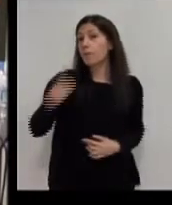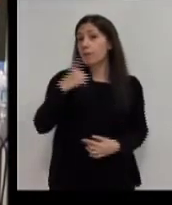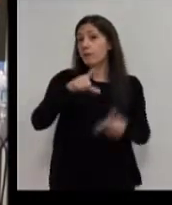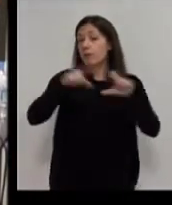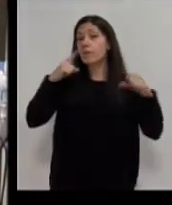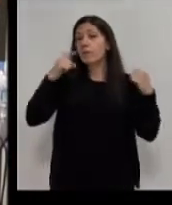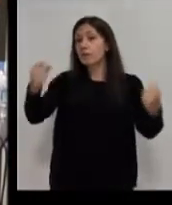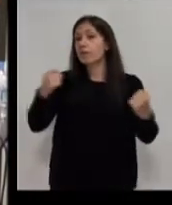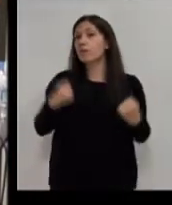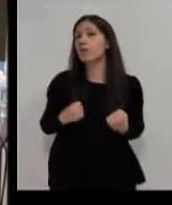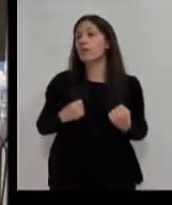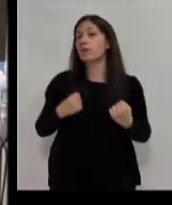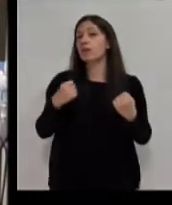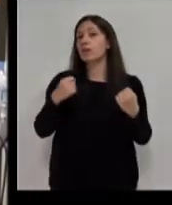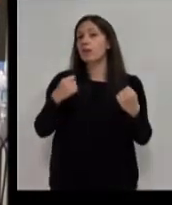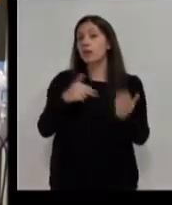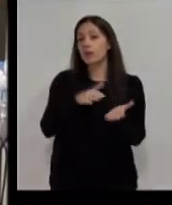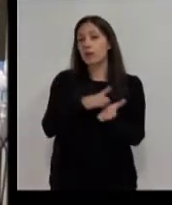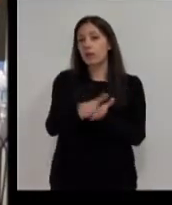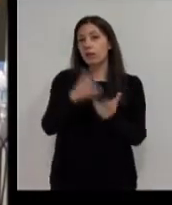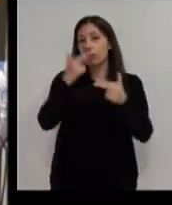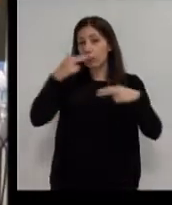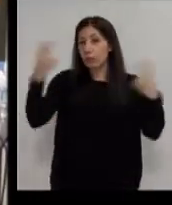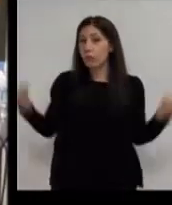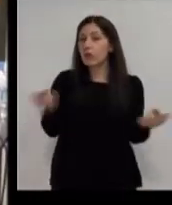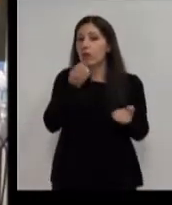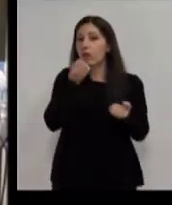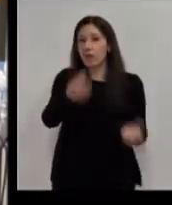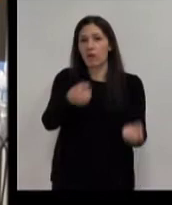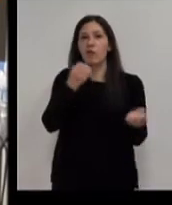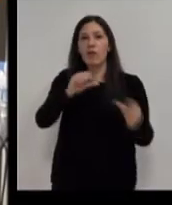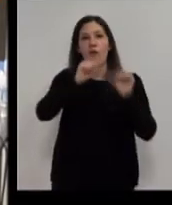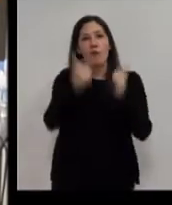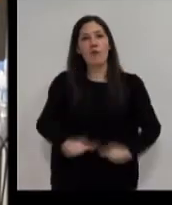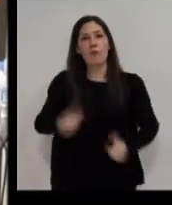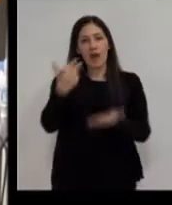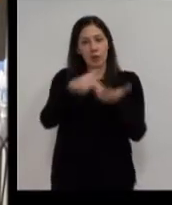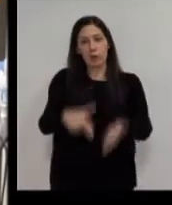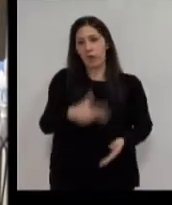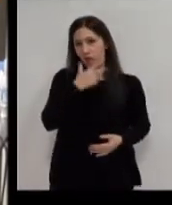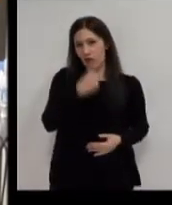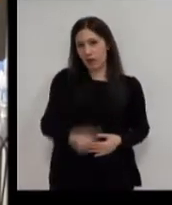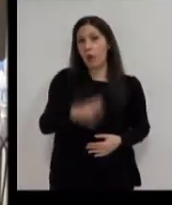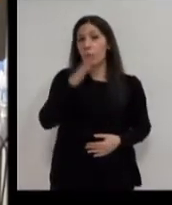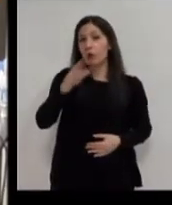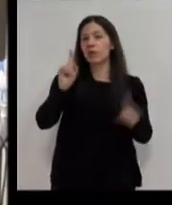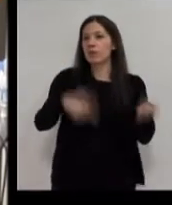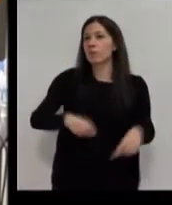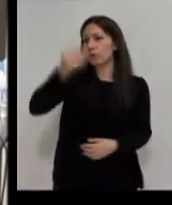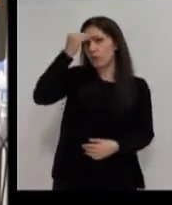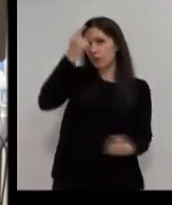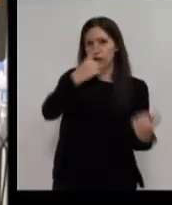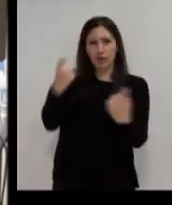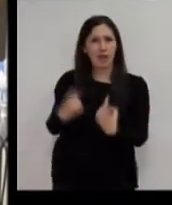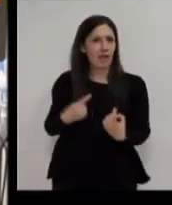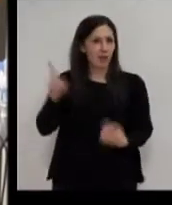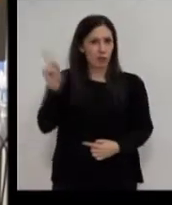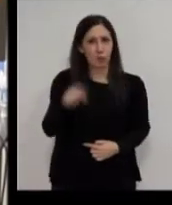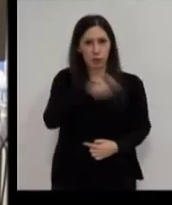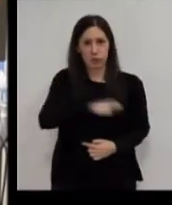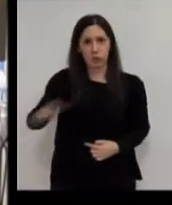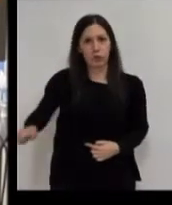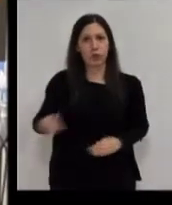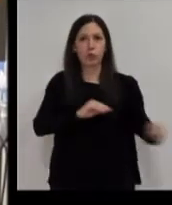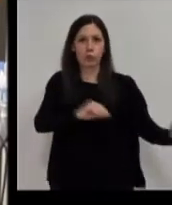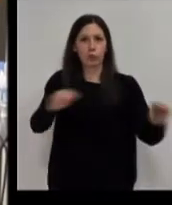más, hay que decir que somos la primera entidad que ha publicado información de turismo accesible en lectura fácil, porque pensamos en